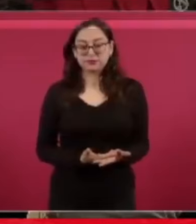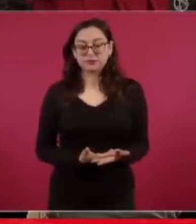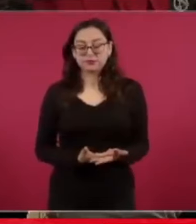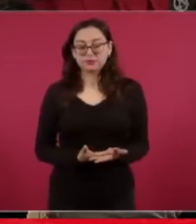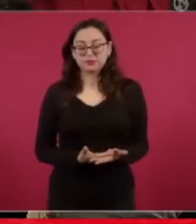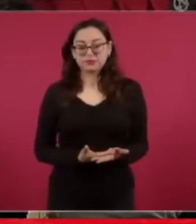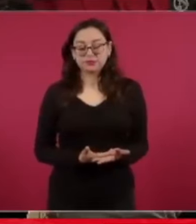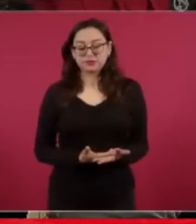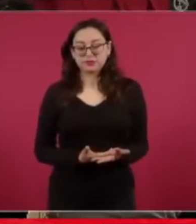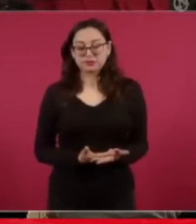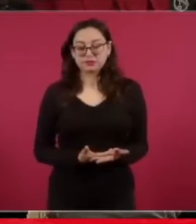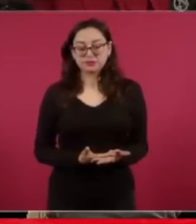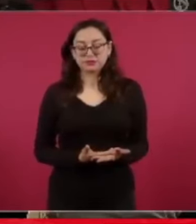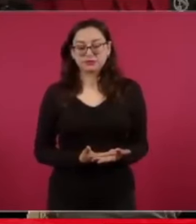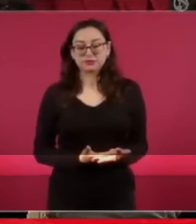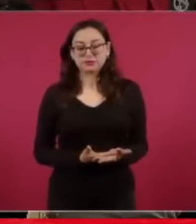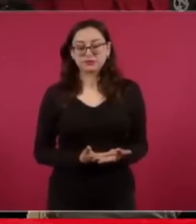oficialmente